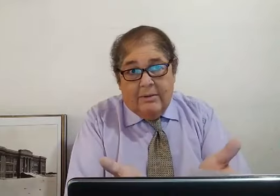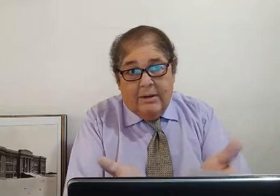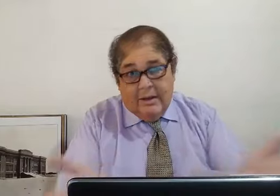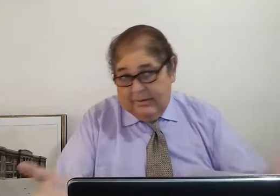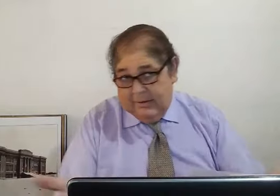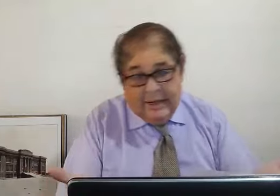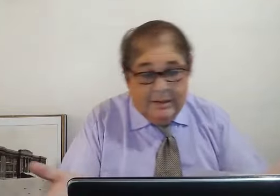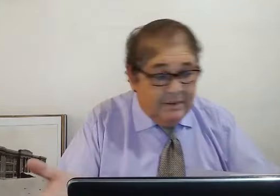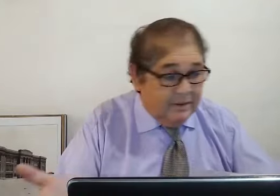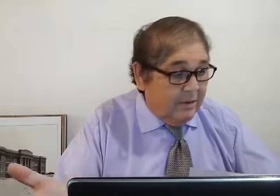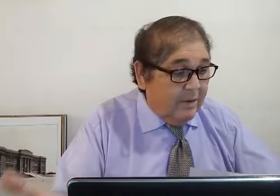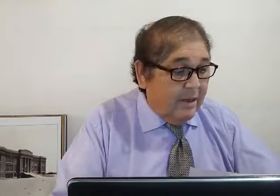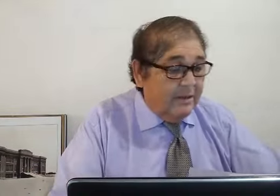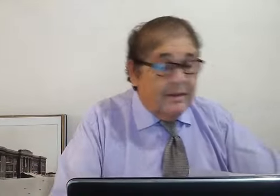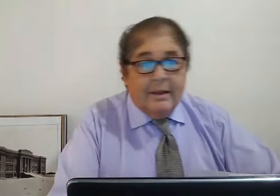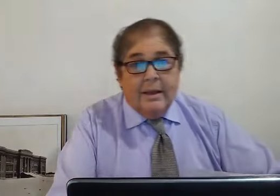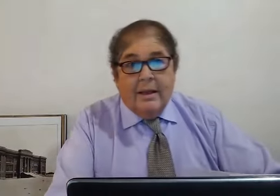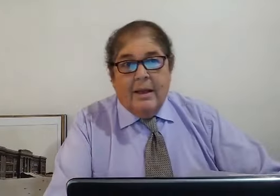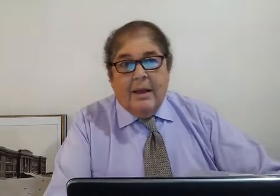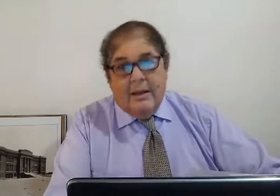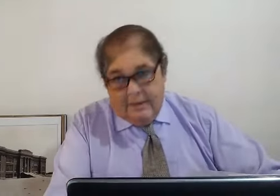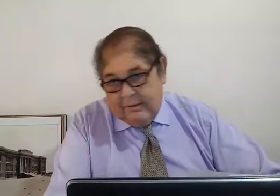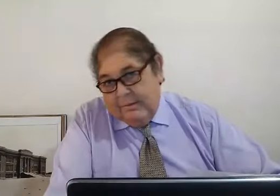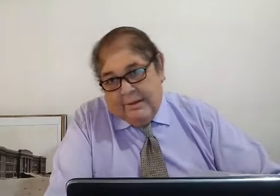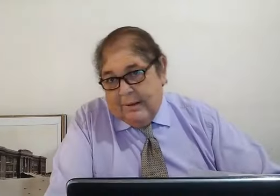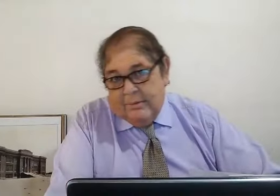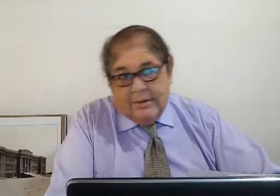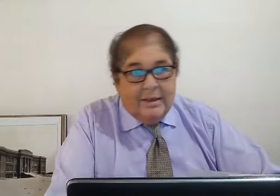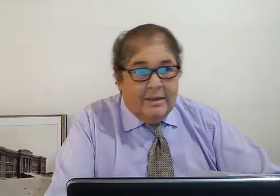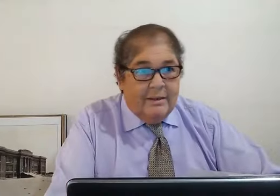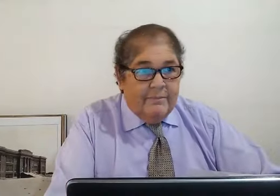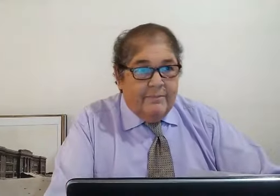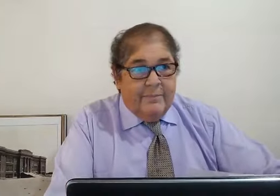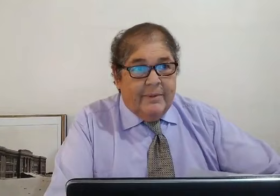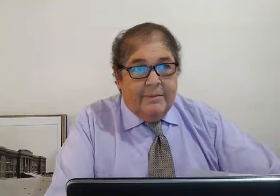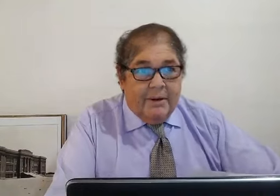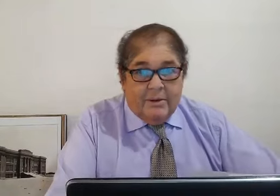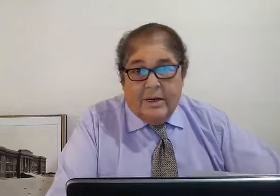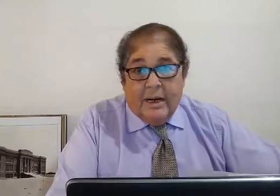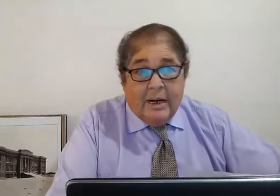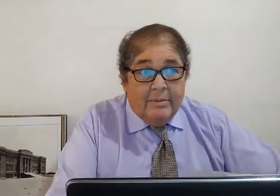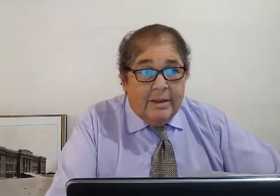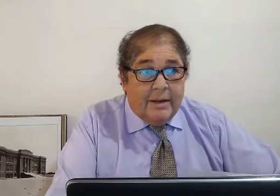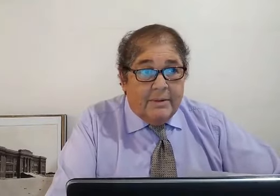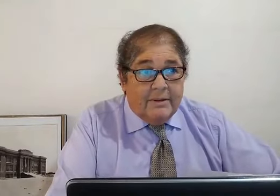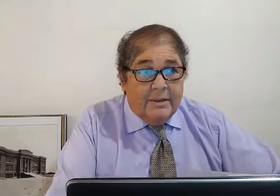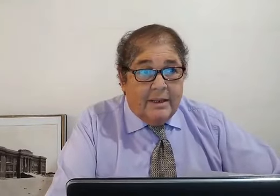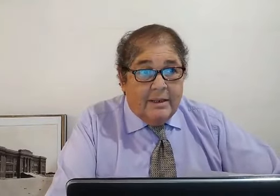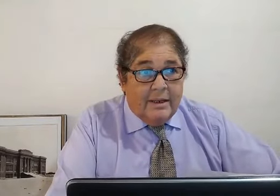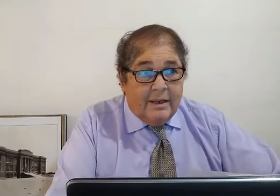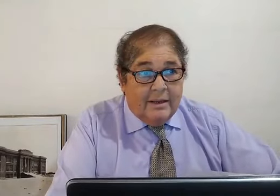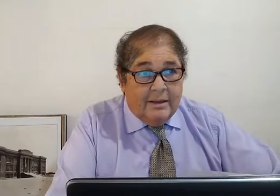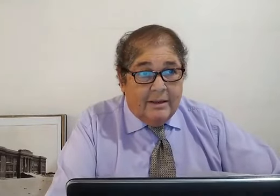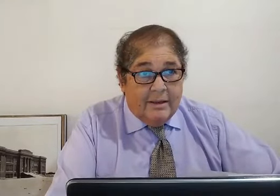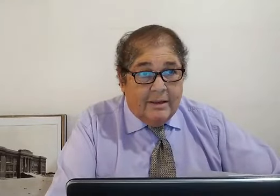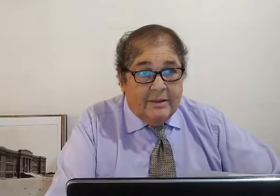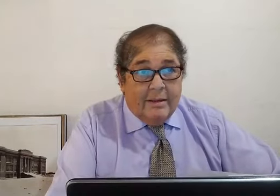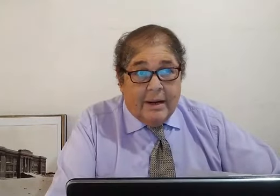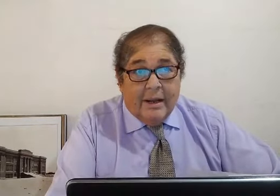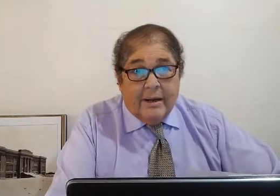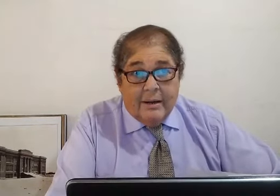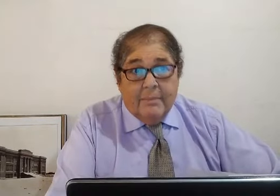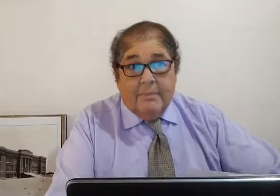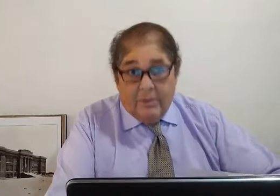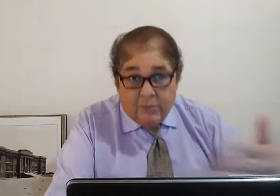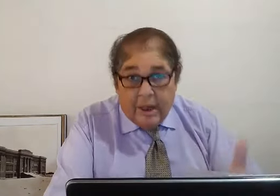Estado, esencialmente es lo que dice. Ya sabe usted, perdónele la vida al presidente, es de